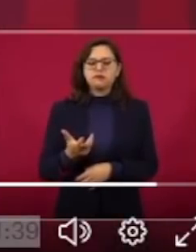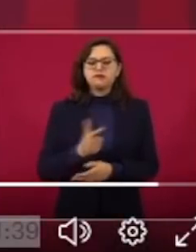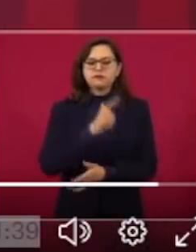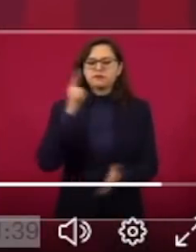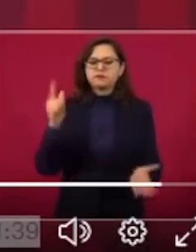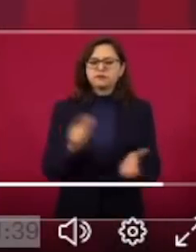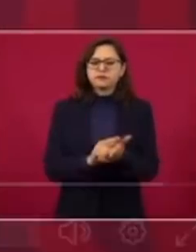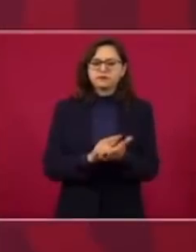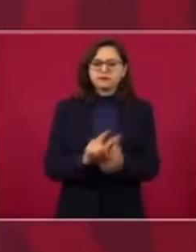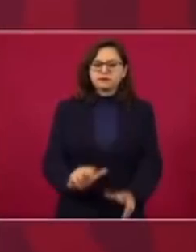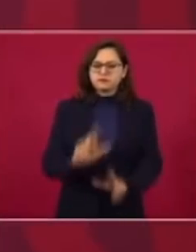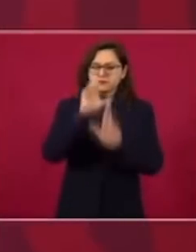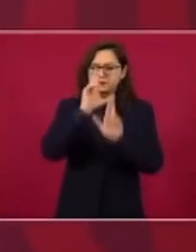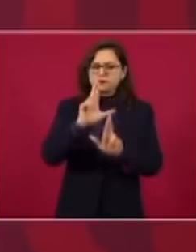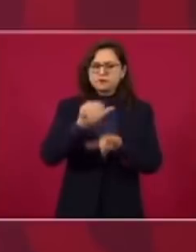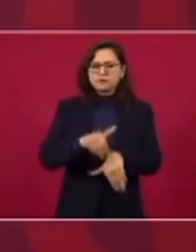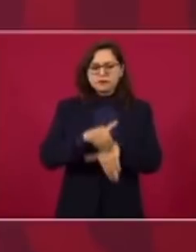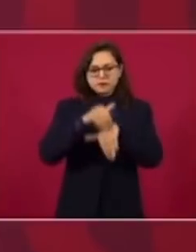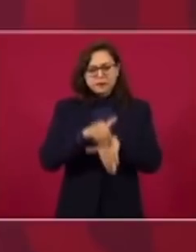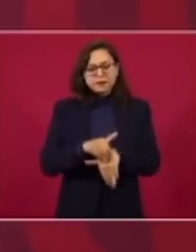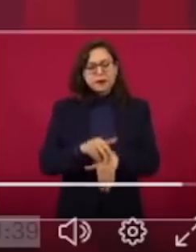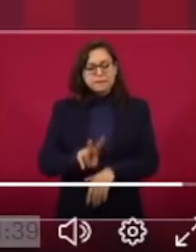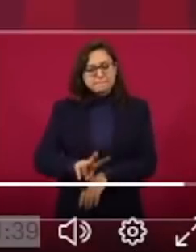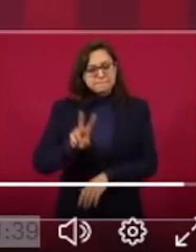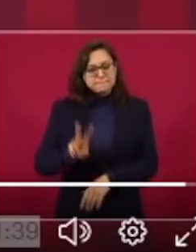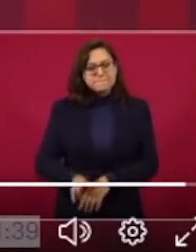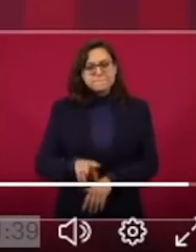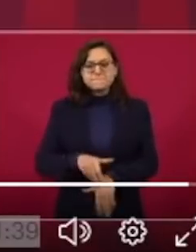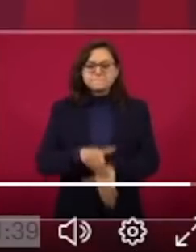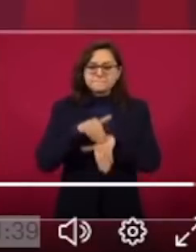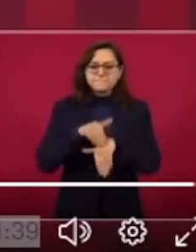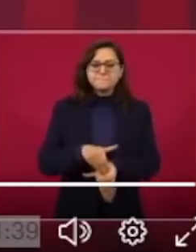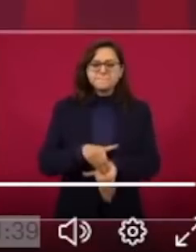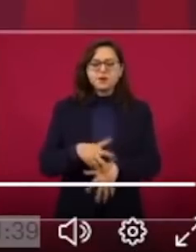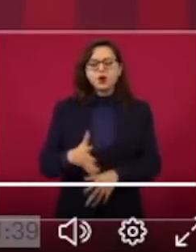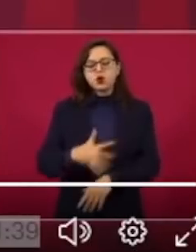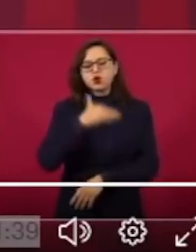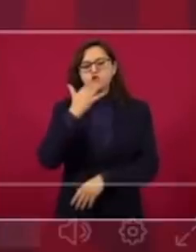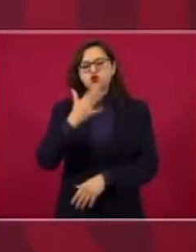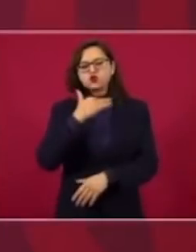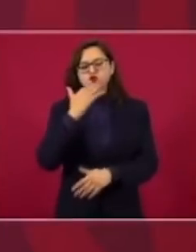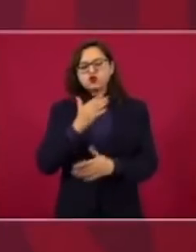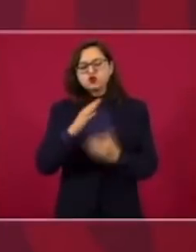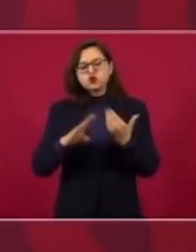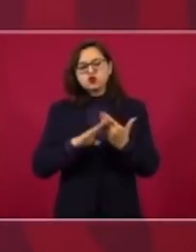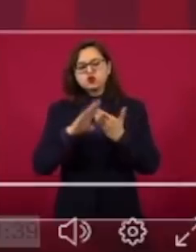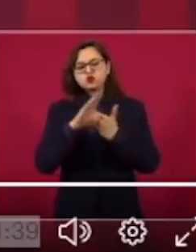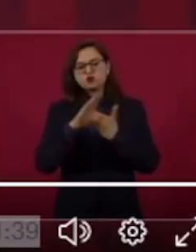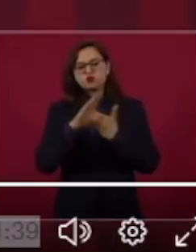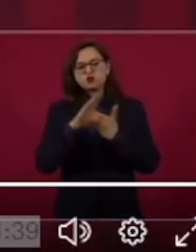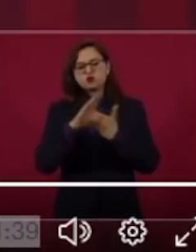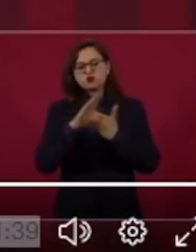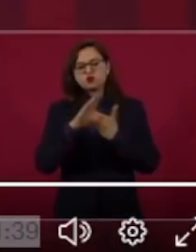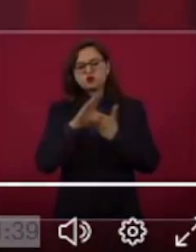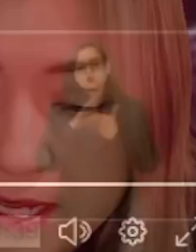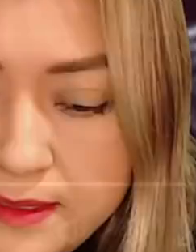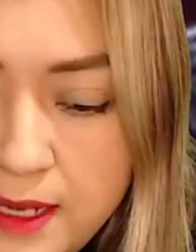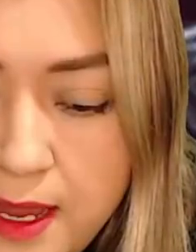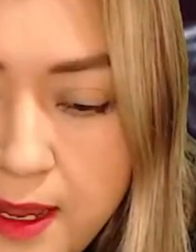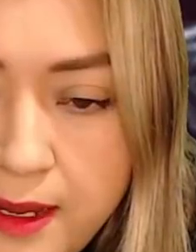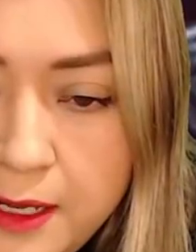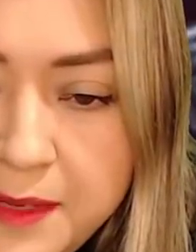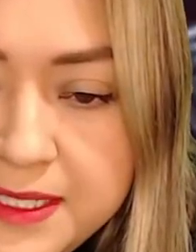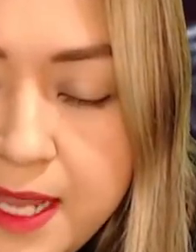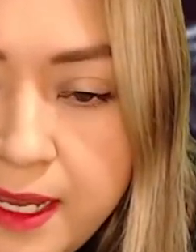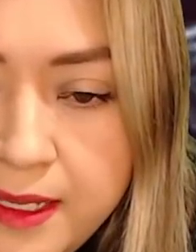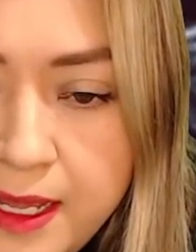la legalidad el auténtico estado de derecho que no haya corrupción que no hay influyentismo pues ahí está